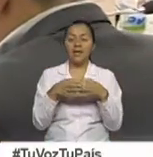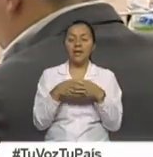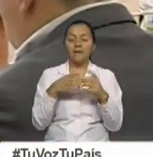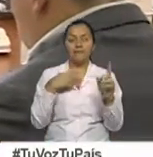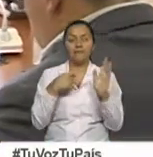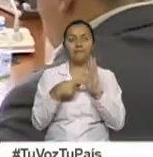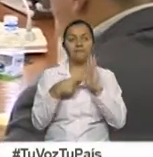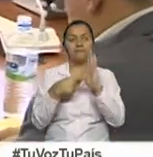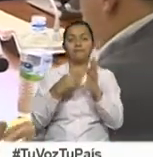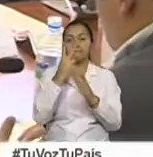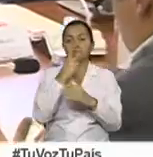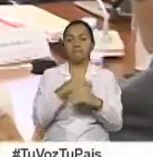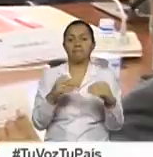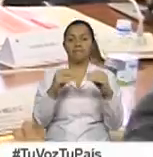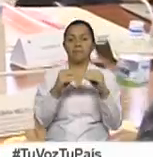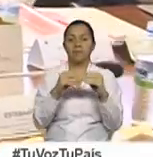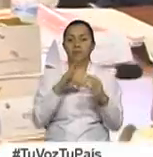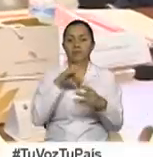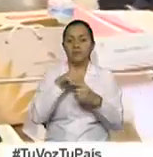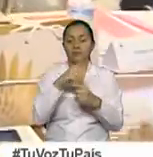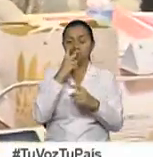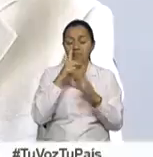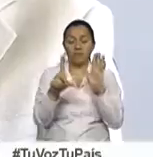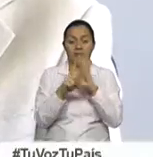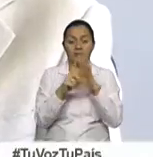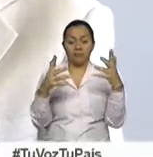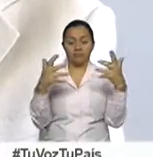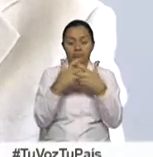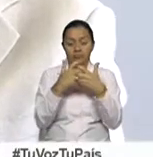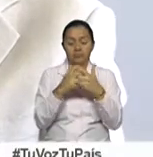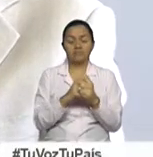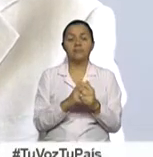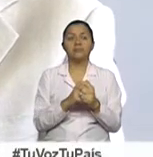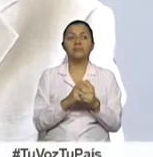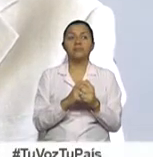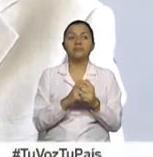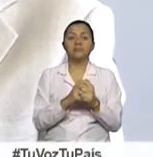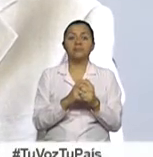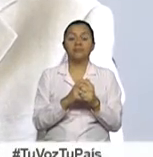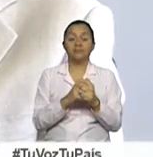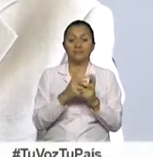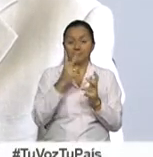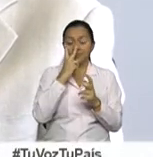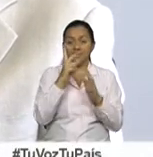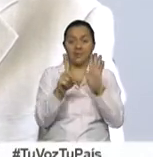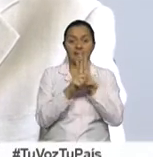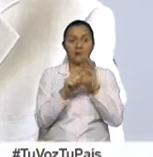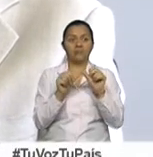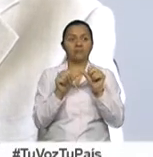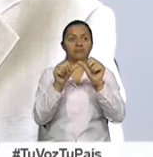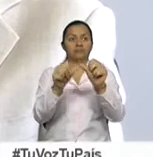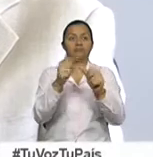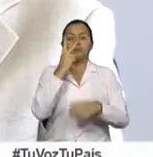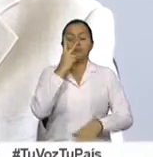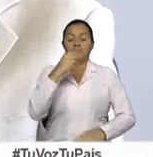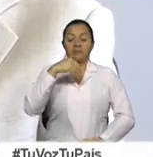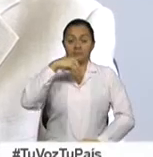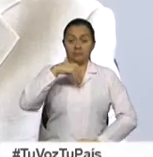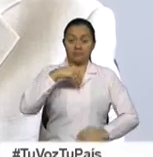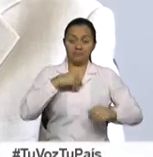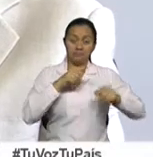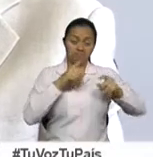parámetros propuestos se enmarquen en la ley. Algunas de ellas, que los gastos permanentes sean cubiertos con ingresos